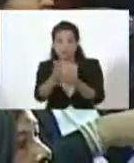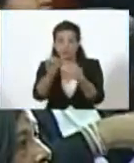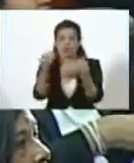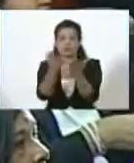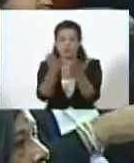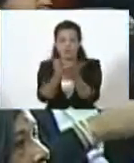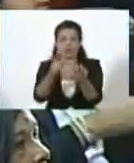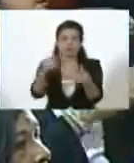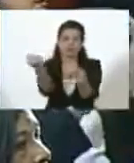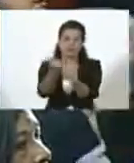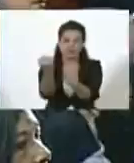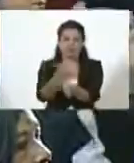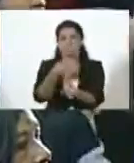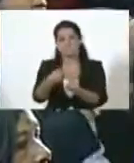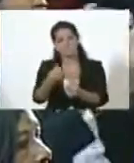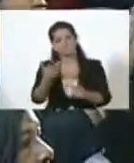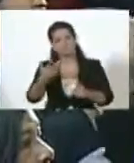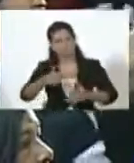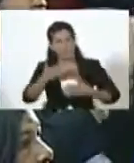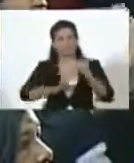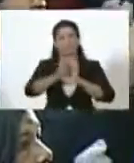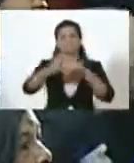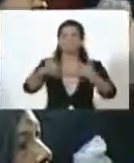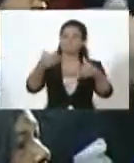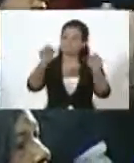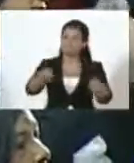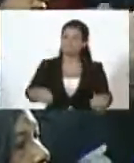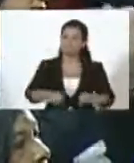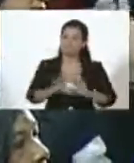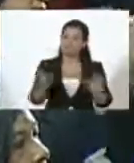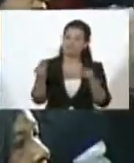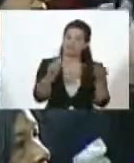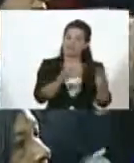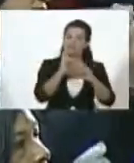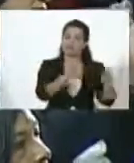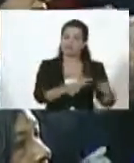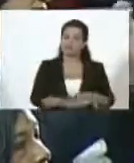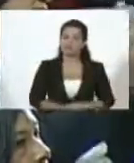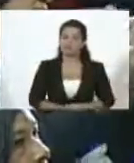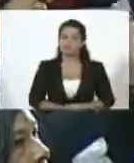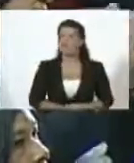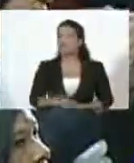trabajando y siga prosperando. Cambiando vidas.